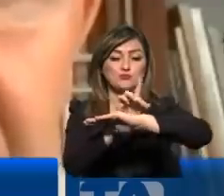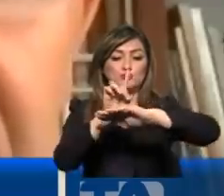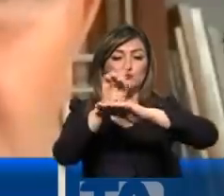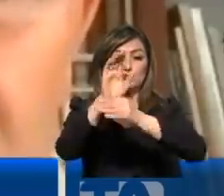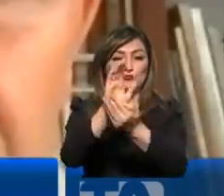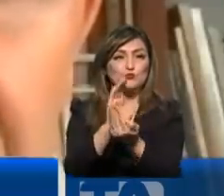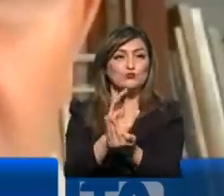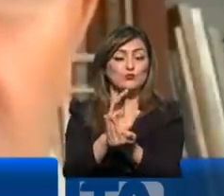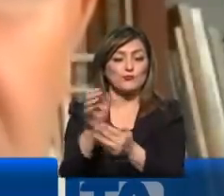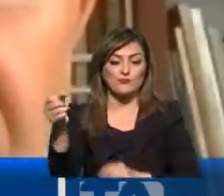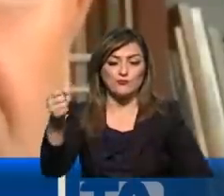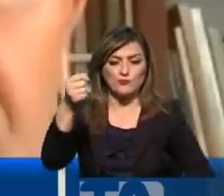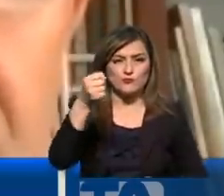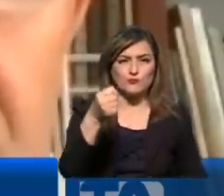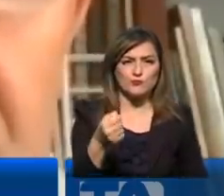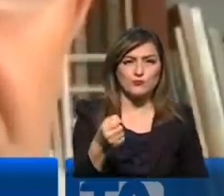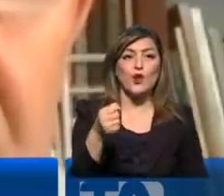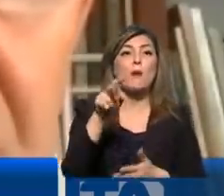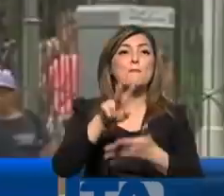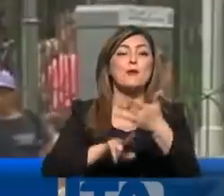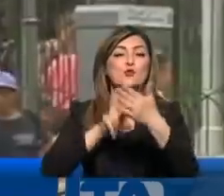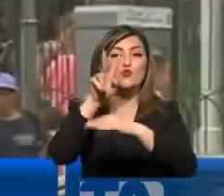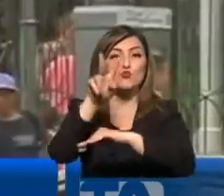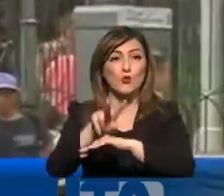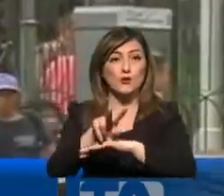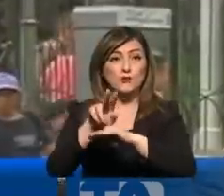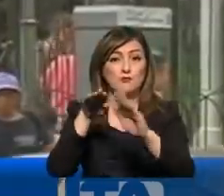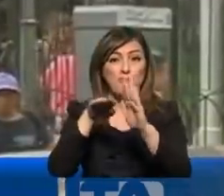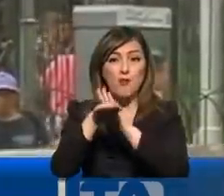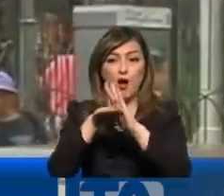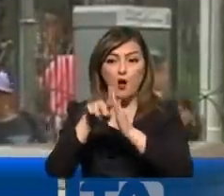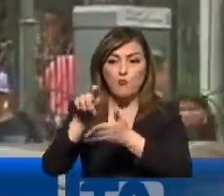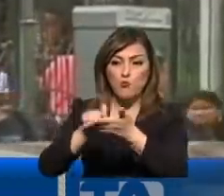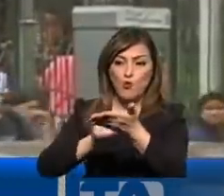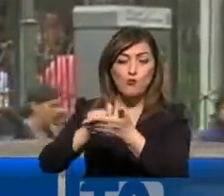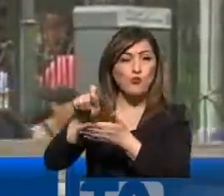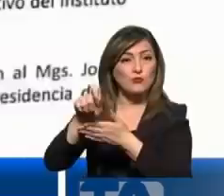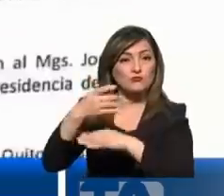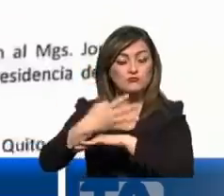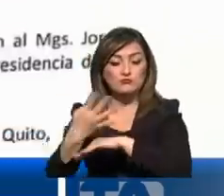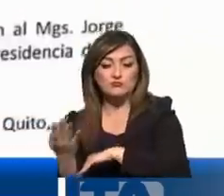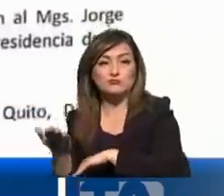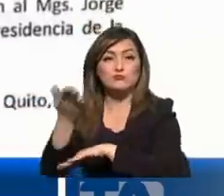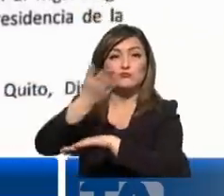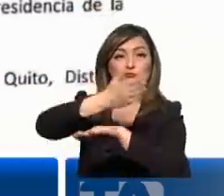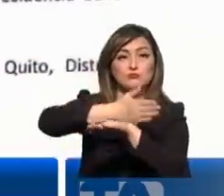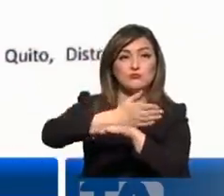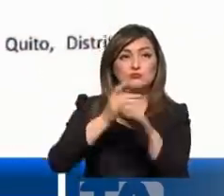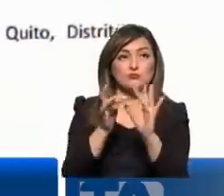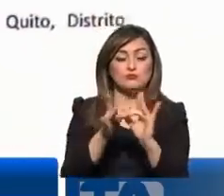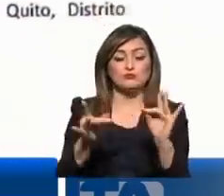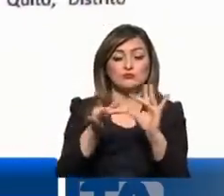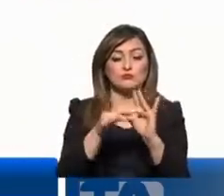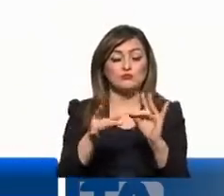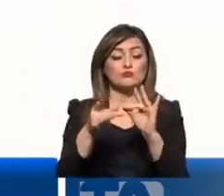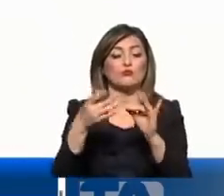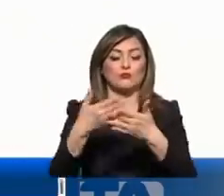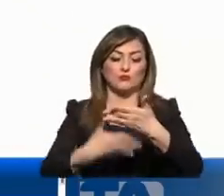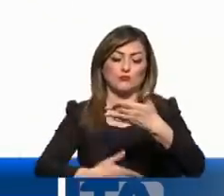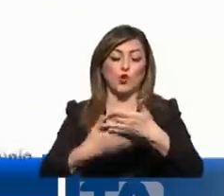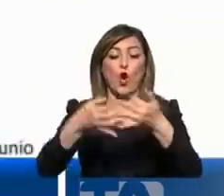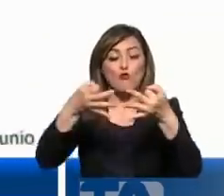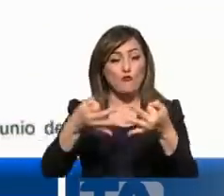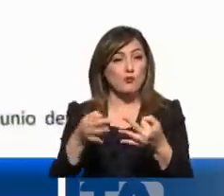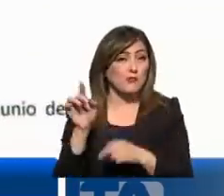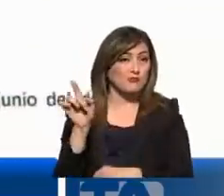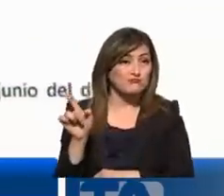Su designación se dio bajo el aval de la Superintendencia de Bancos, que 4 días antes había emitido este oficio en el que confirmaba